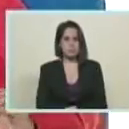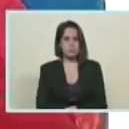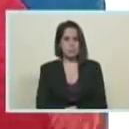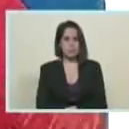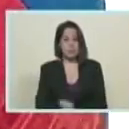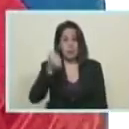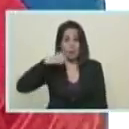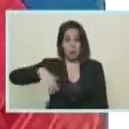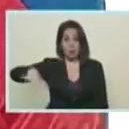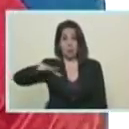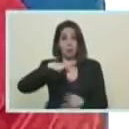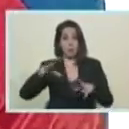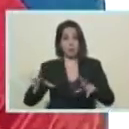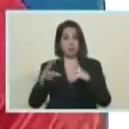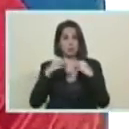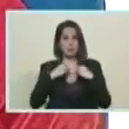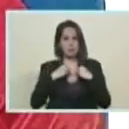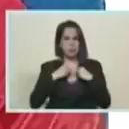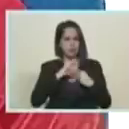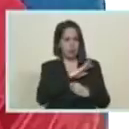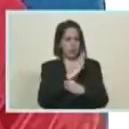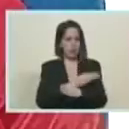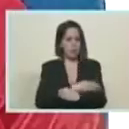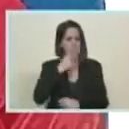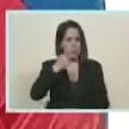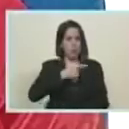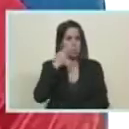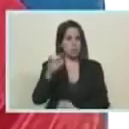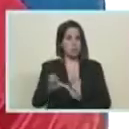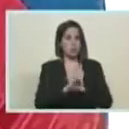Y el pueblo retomó el poder político, la constitución.